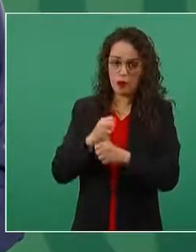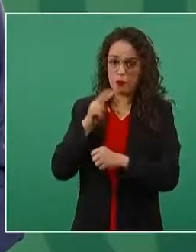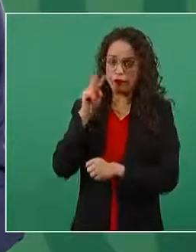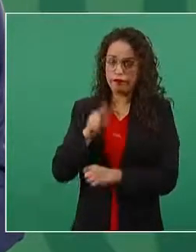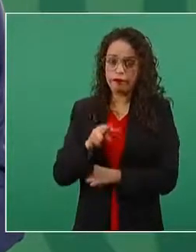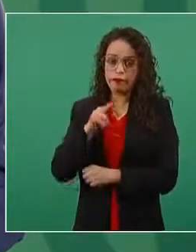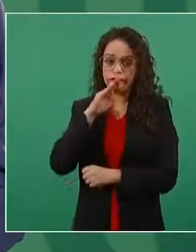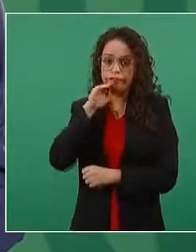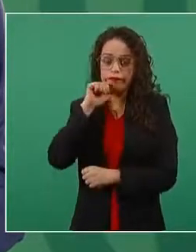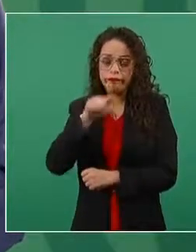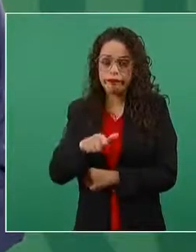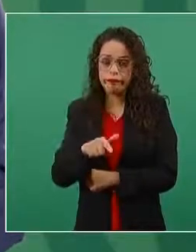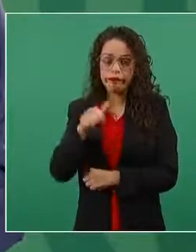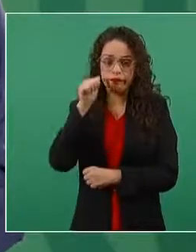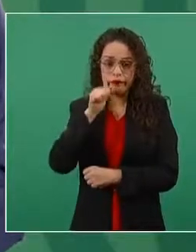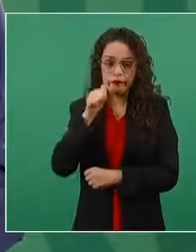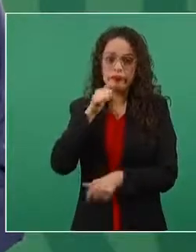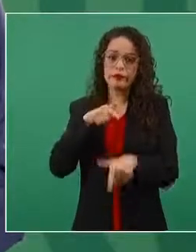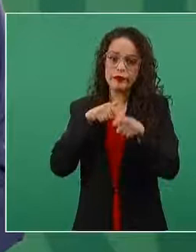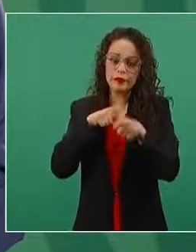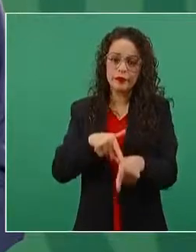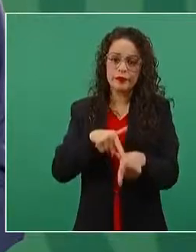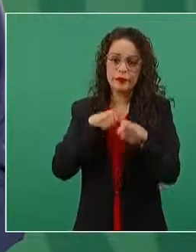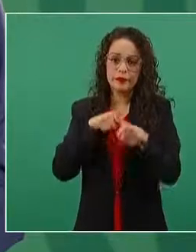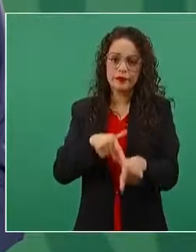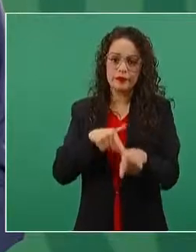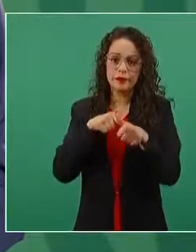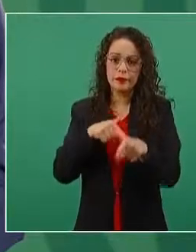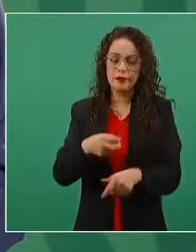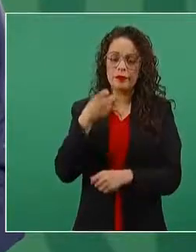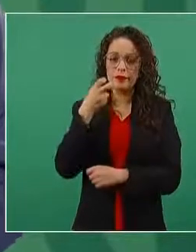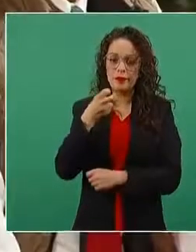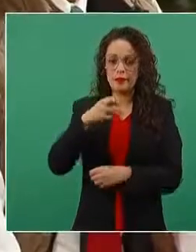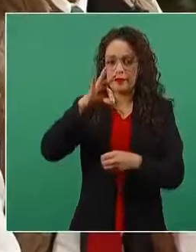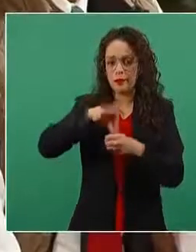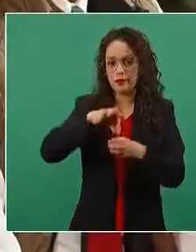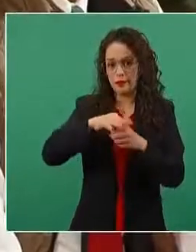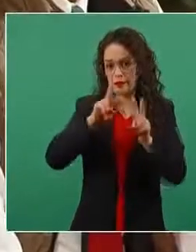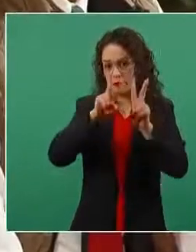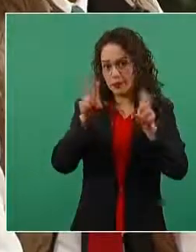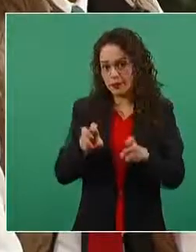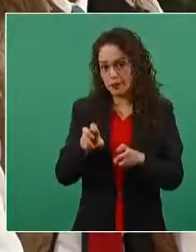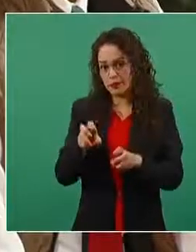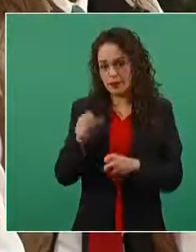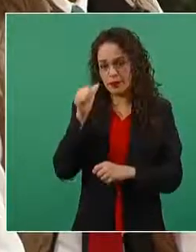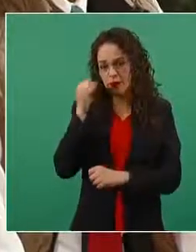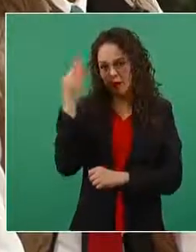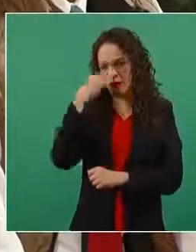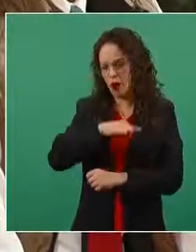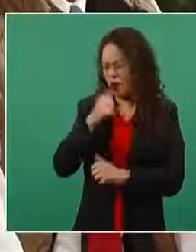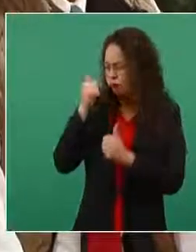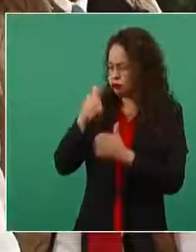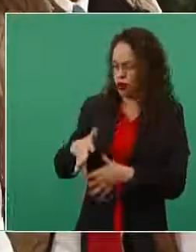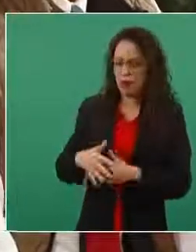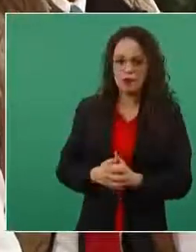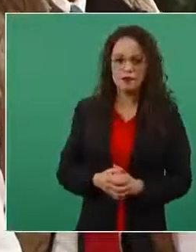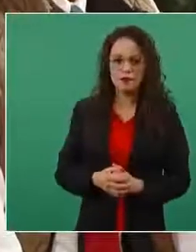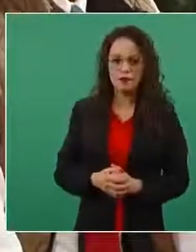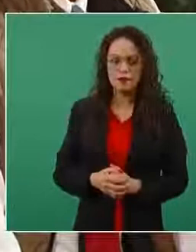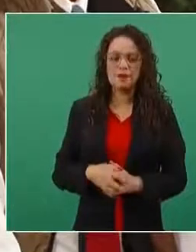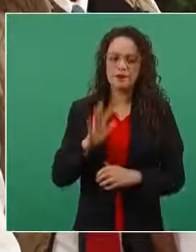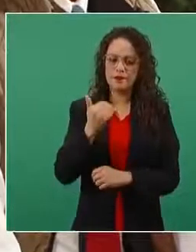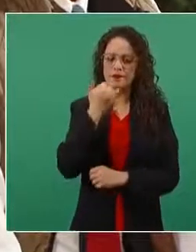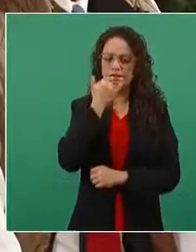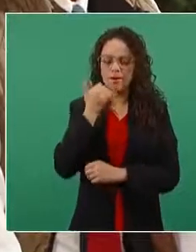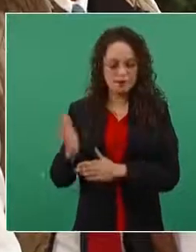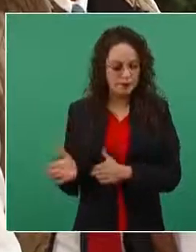el del fraude electoral. Gracias, presidente. Y si me permite un par de preguntas sobre vacunas, preguntar sobre el